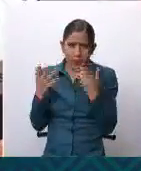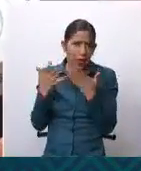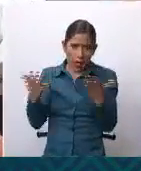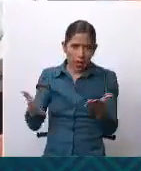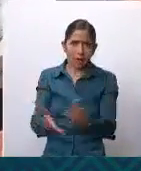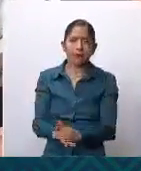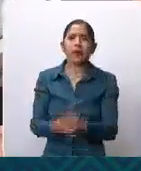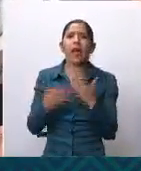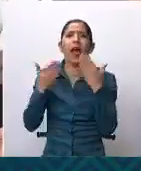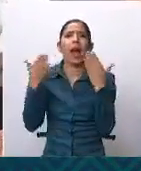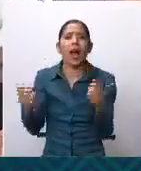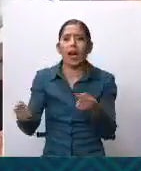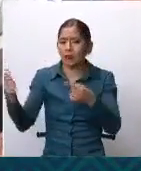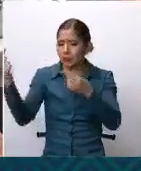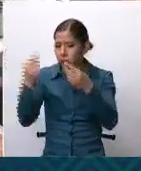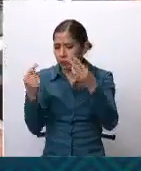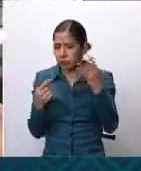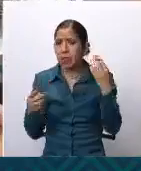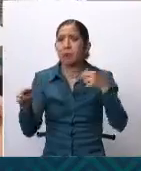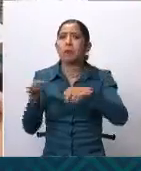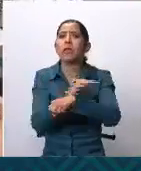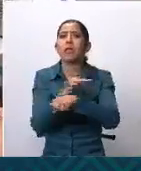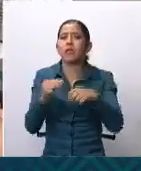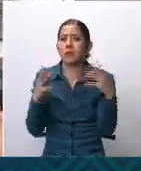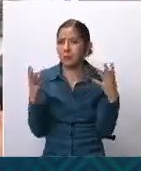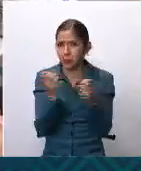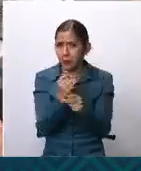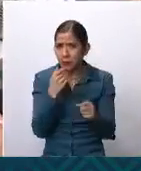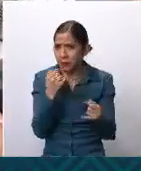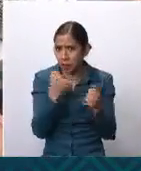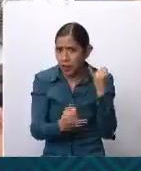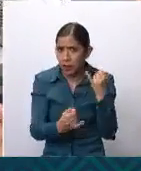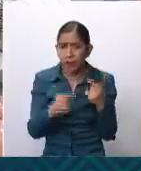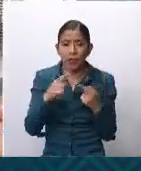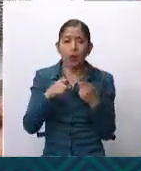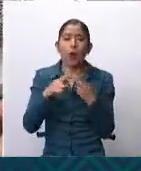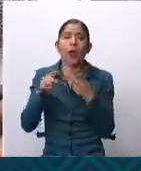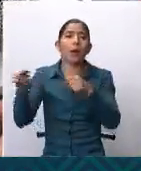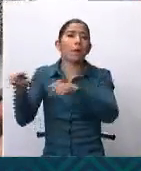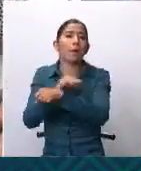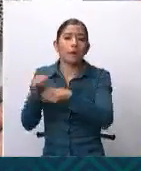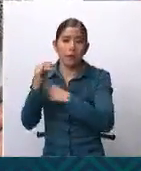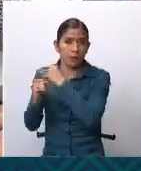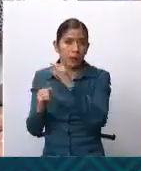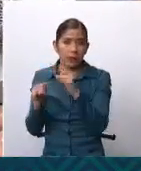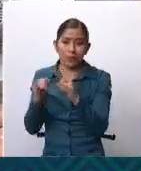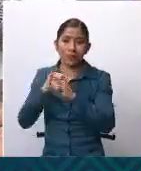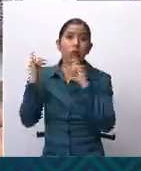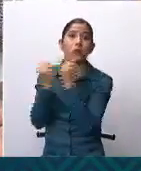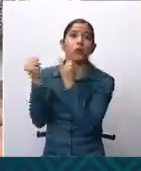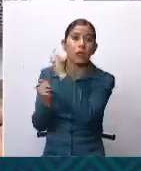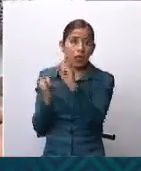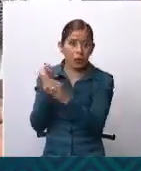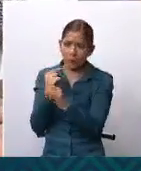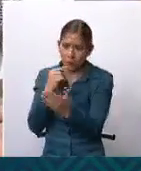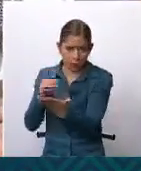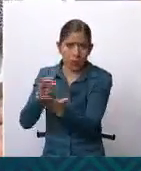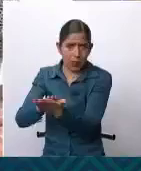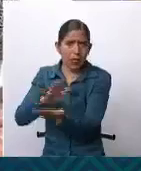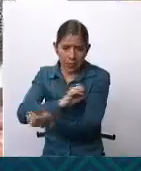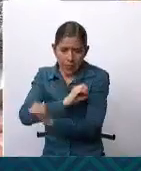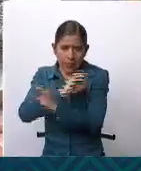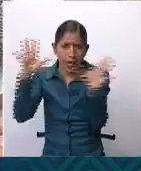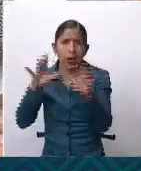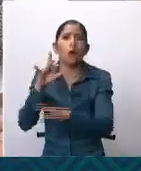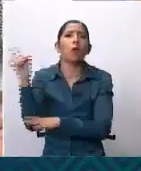actos conclusivos que ha establecido el Ministerio Público, no solamente el Ministerio Público, instancias internacionales que han establecido que definitivamente en